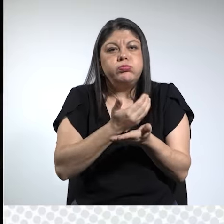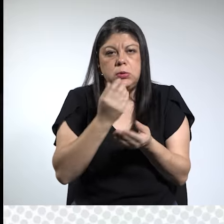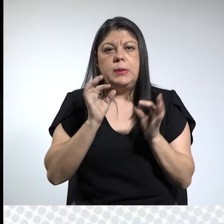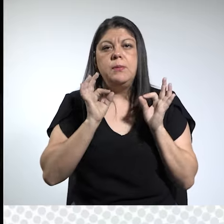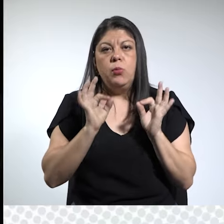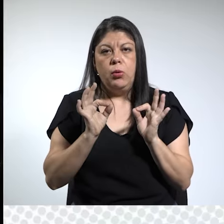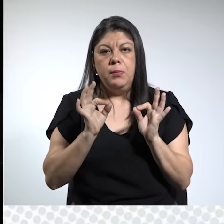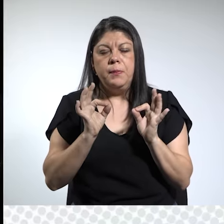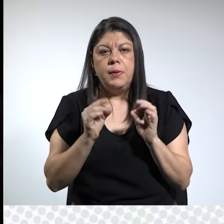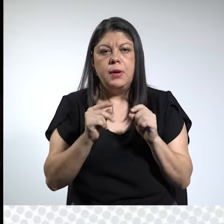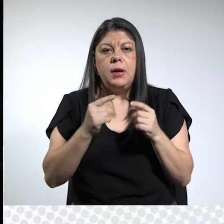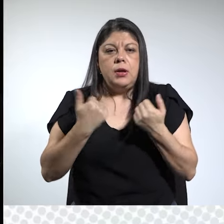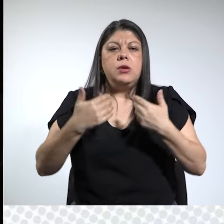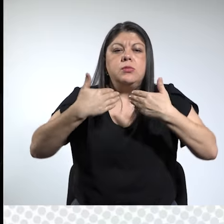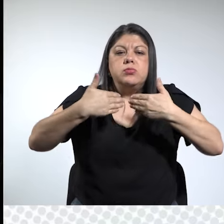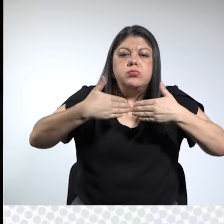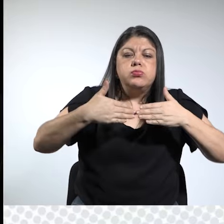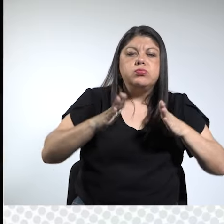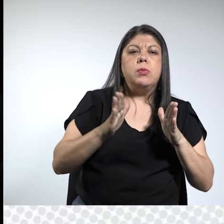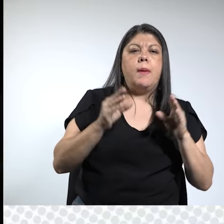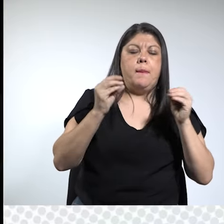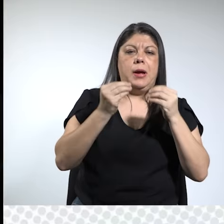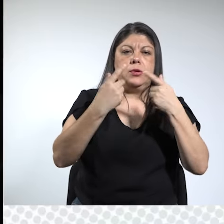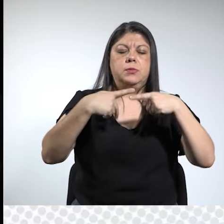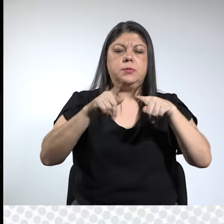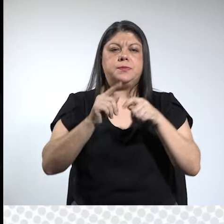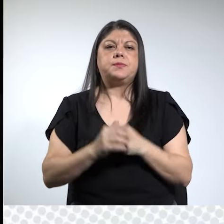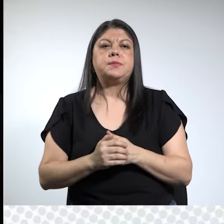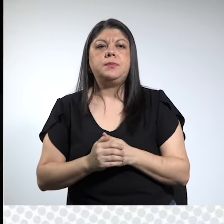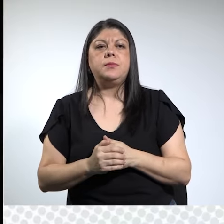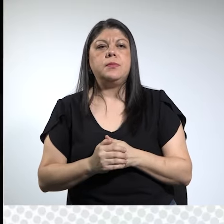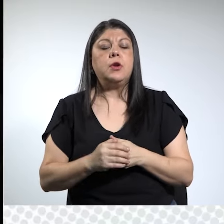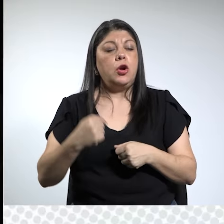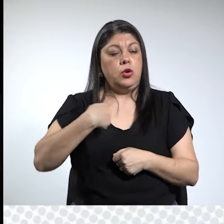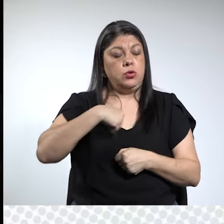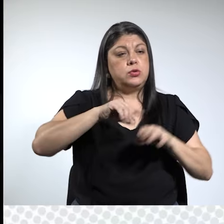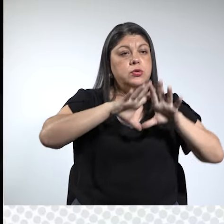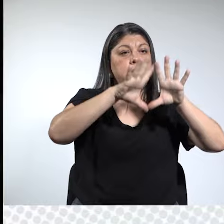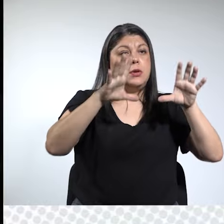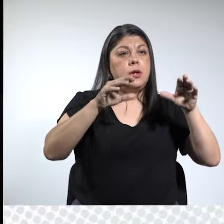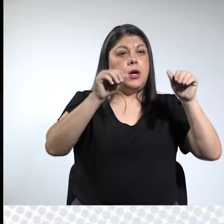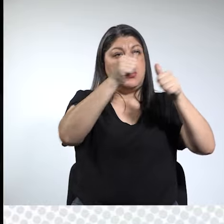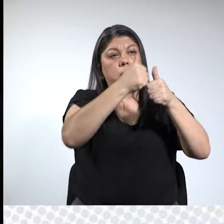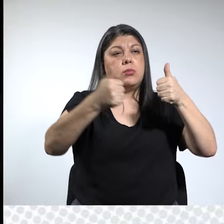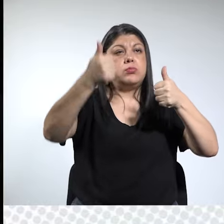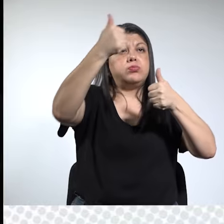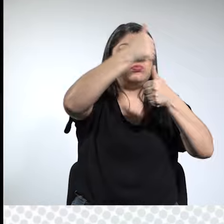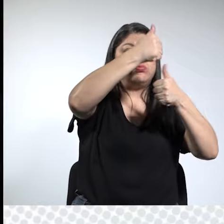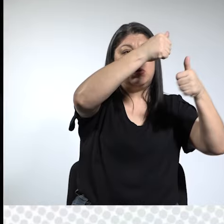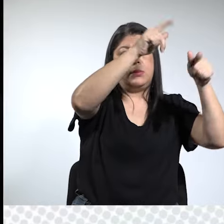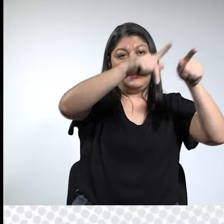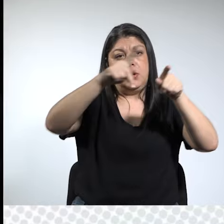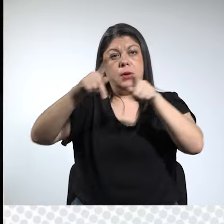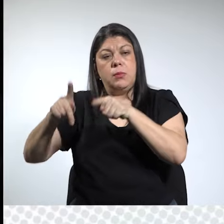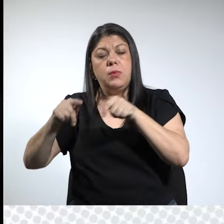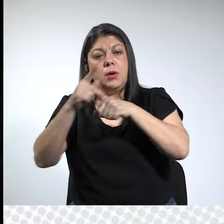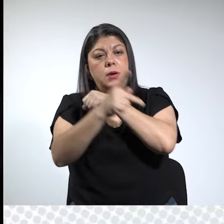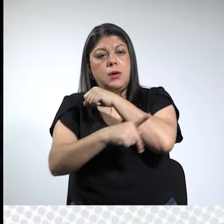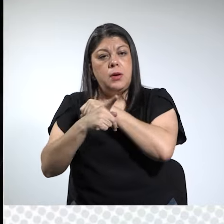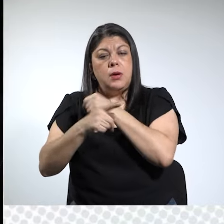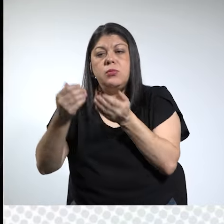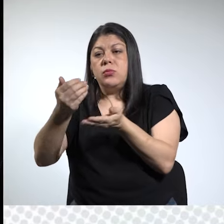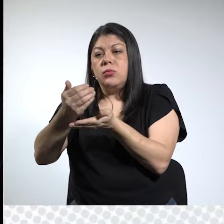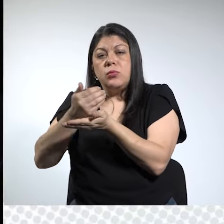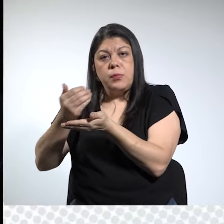bastante bien. Eso es lo que hay que abrir masivamente. Tenemos claro que la pirámide poblacional del país se ha estado